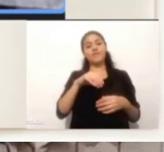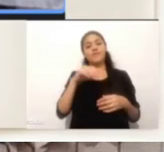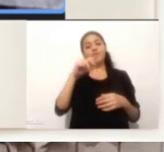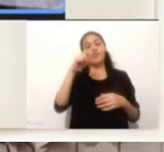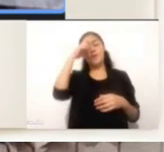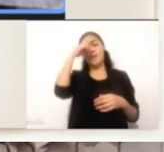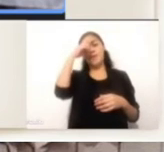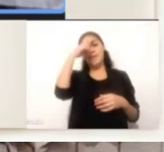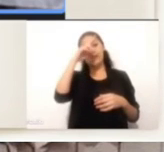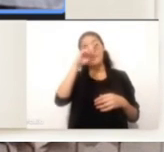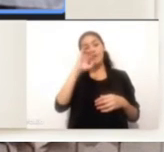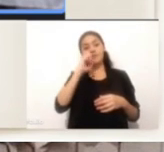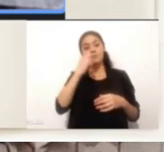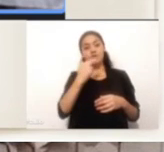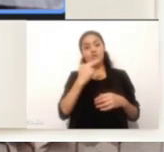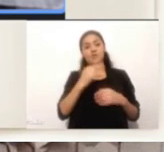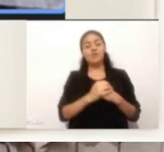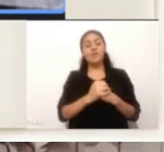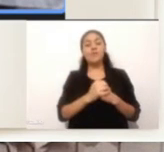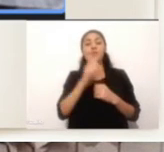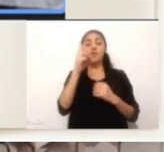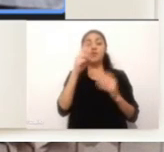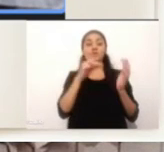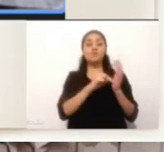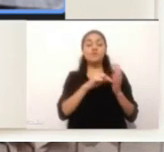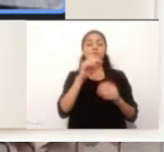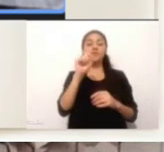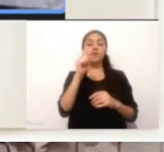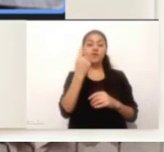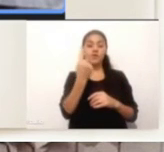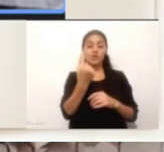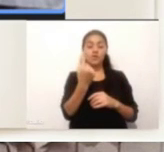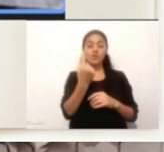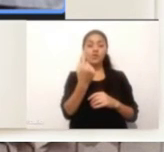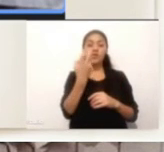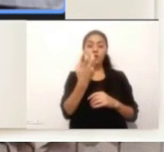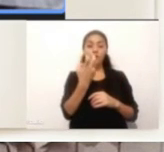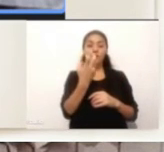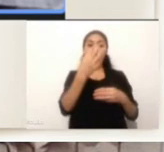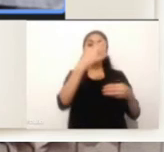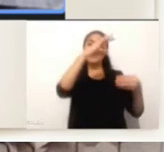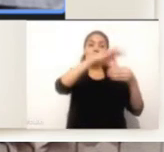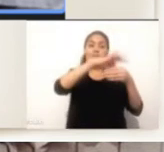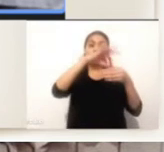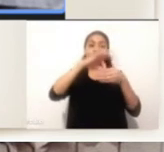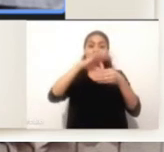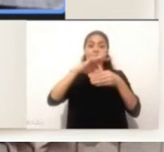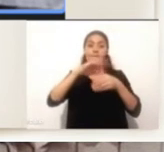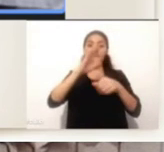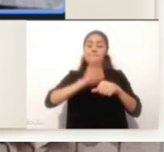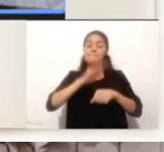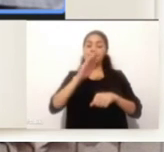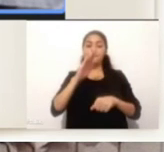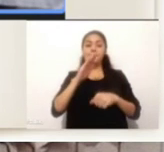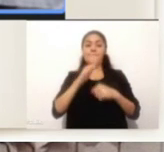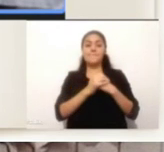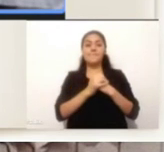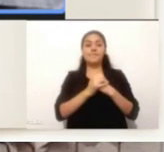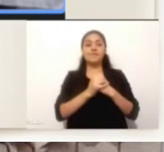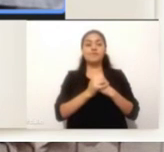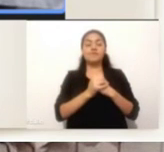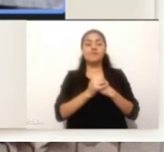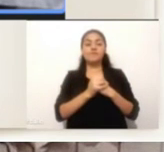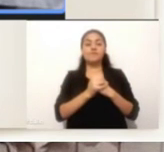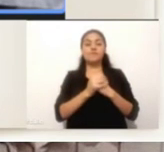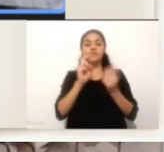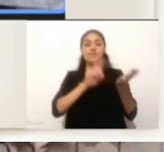el 2021 está marcado como el proceso electoral más impugnado en nuestro estado. En